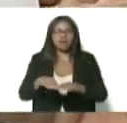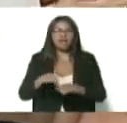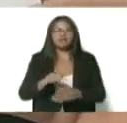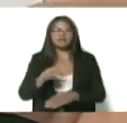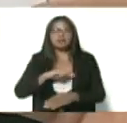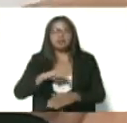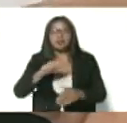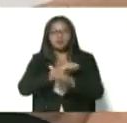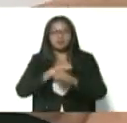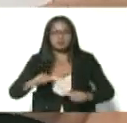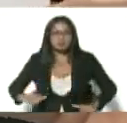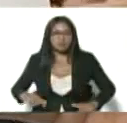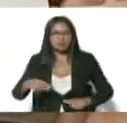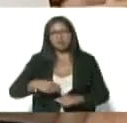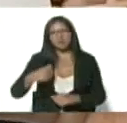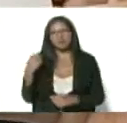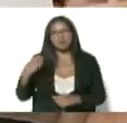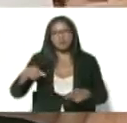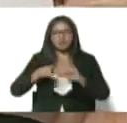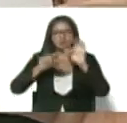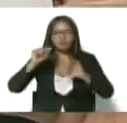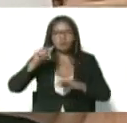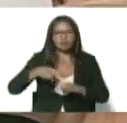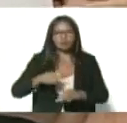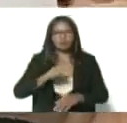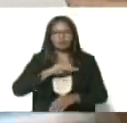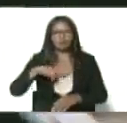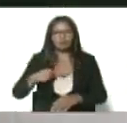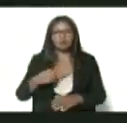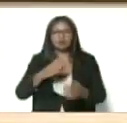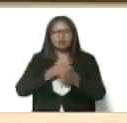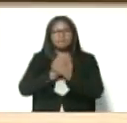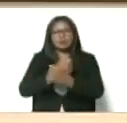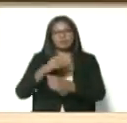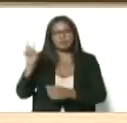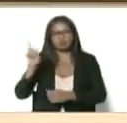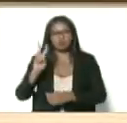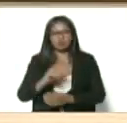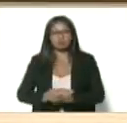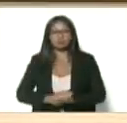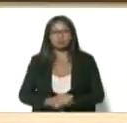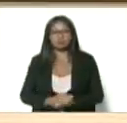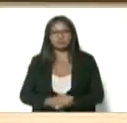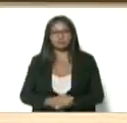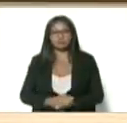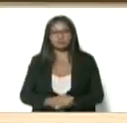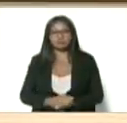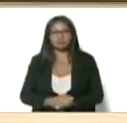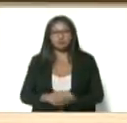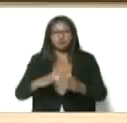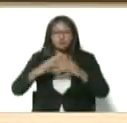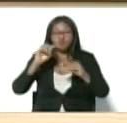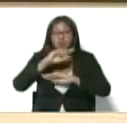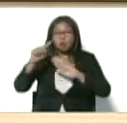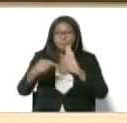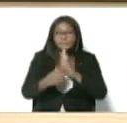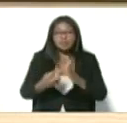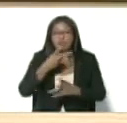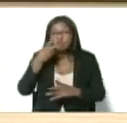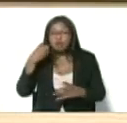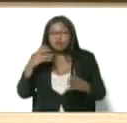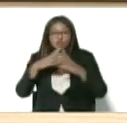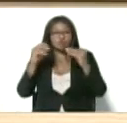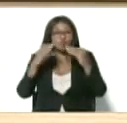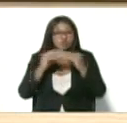las fuerzas militares y policiales de nuestra amada venezuela toda esa droga todas todas todas